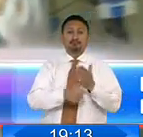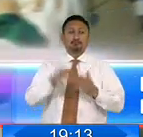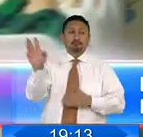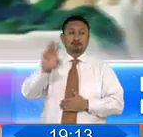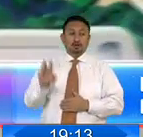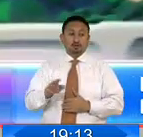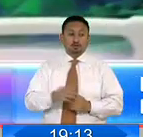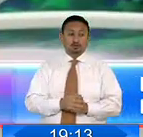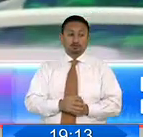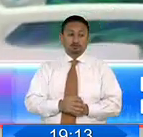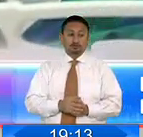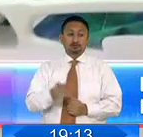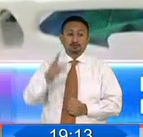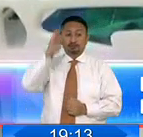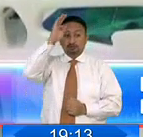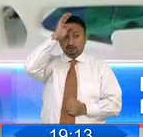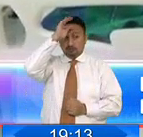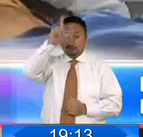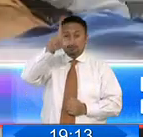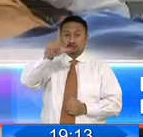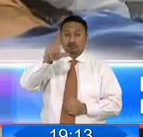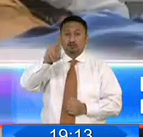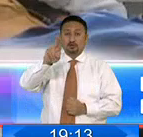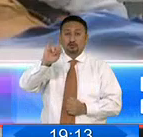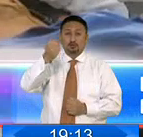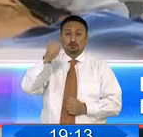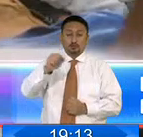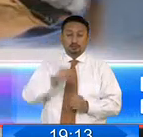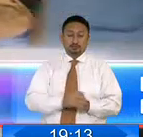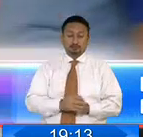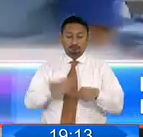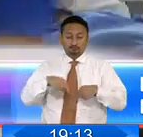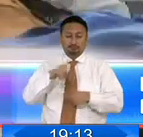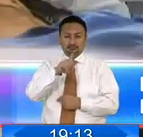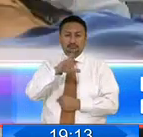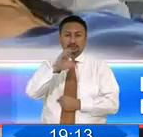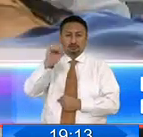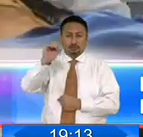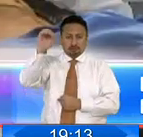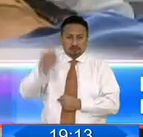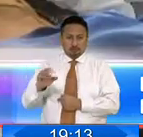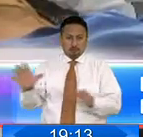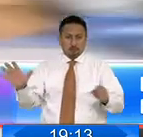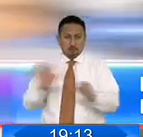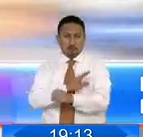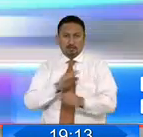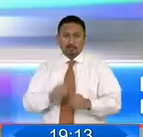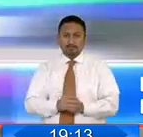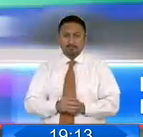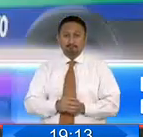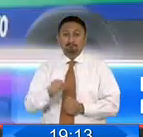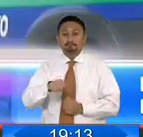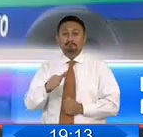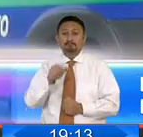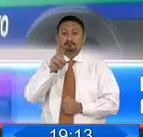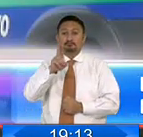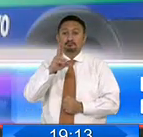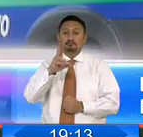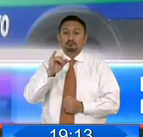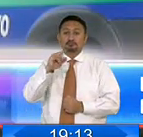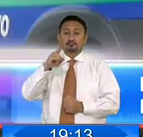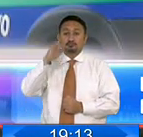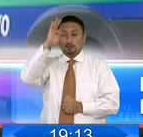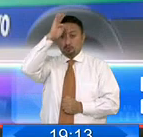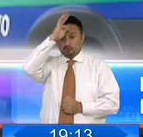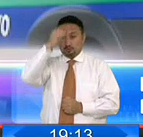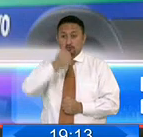de salud pública y el hospital luis vernaza se mantienen con un cien por ciento ocupadas mientras que la ocupación de la xunta en las clínicas